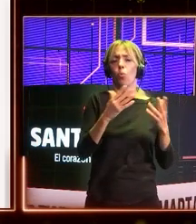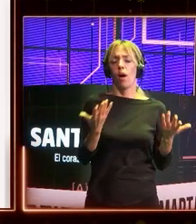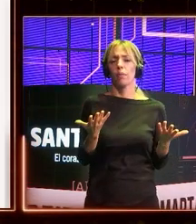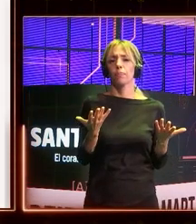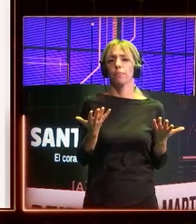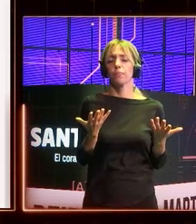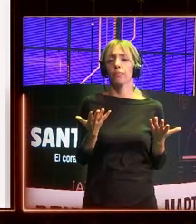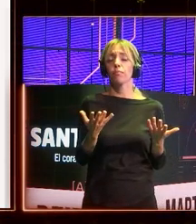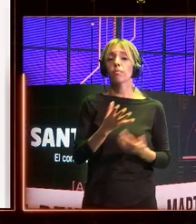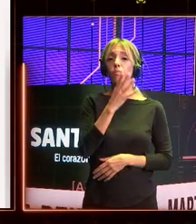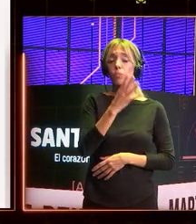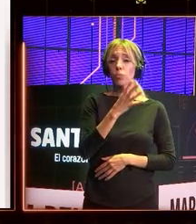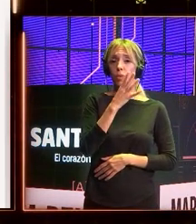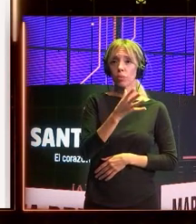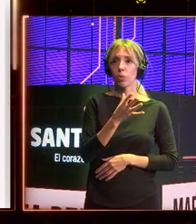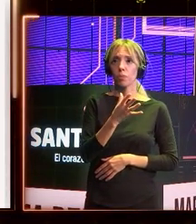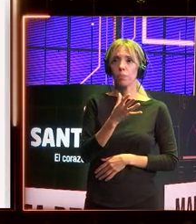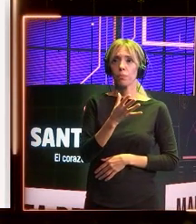el tipo de modelo